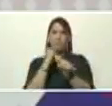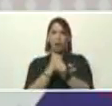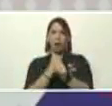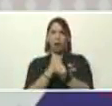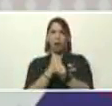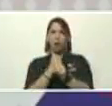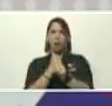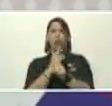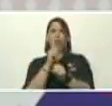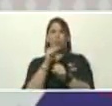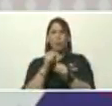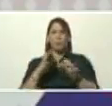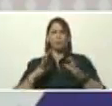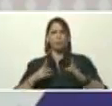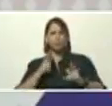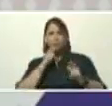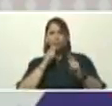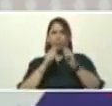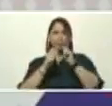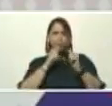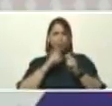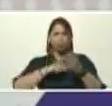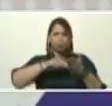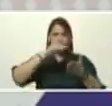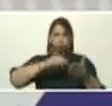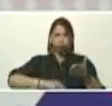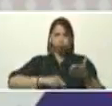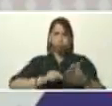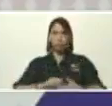en la recreación, en el turismo, en los contratos,